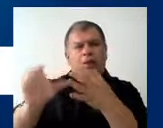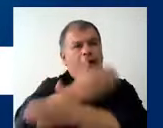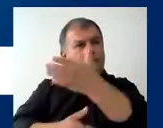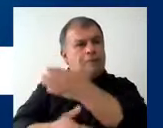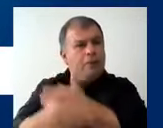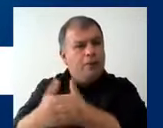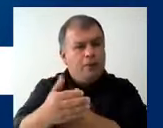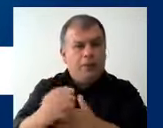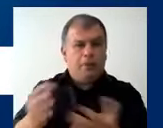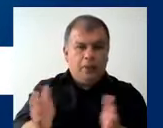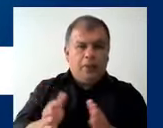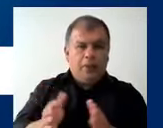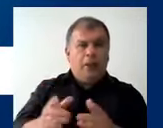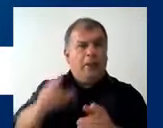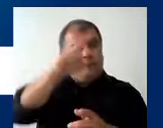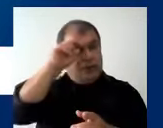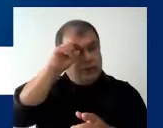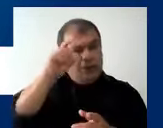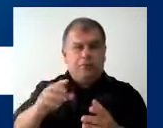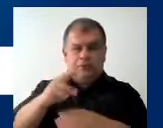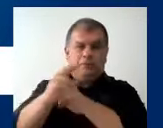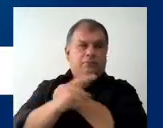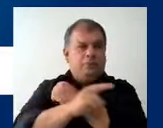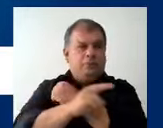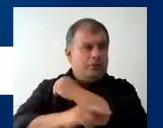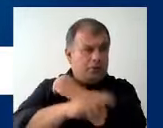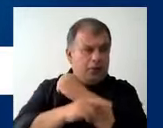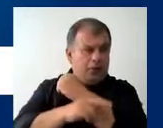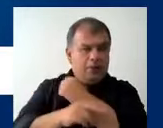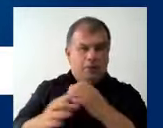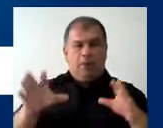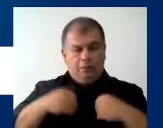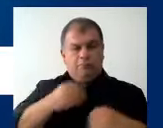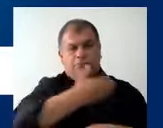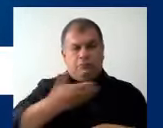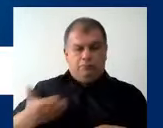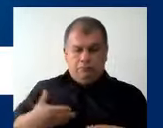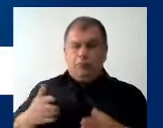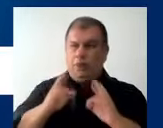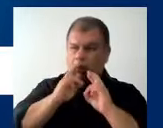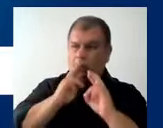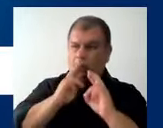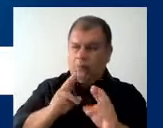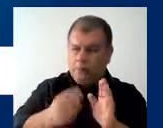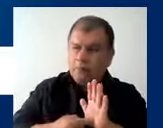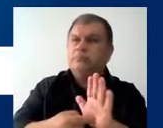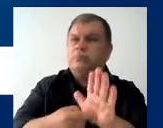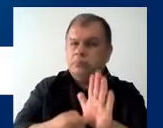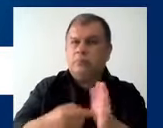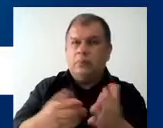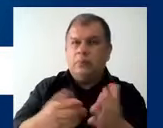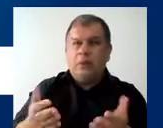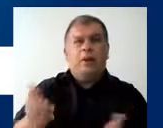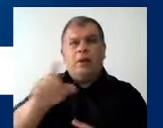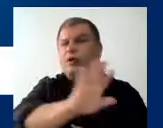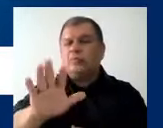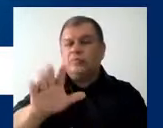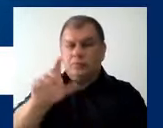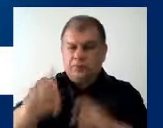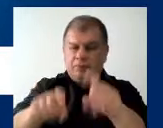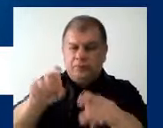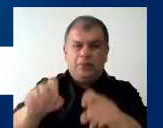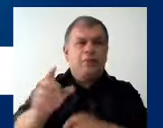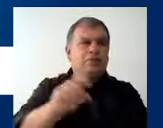las políticas nacionales que asumimos como Estado puedan pues responder a necesidades actuales y a